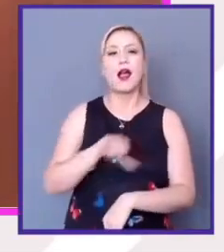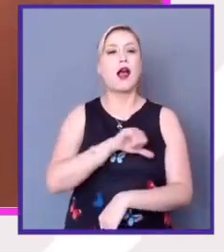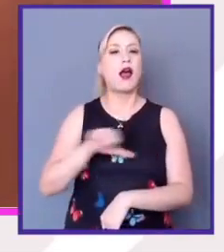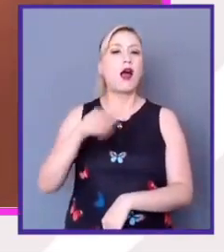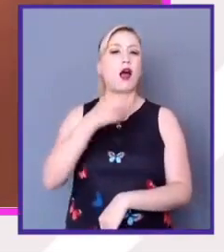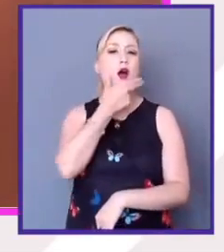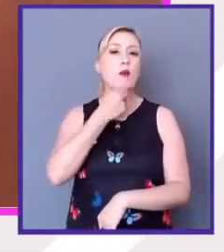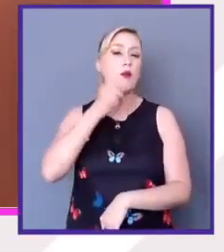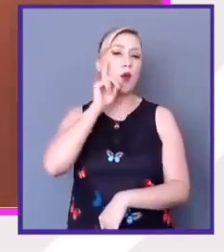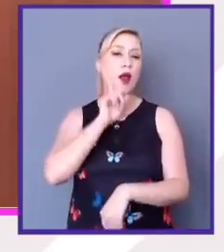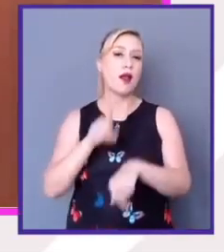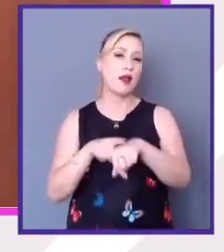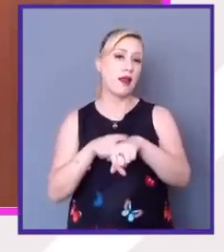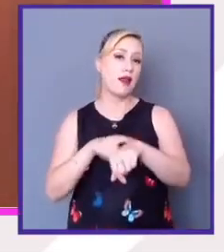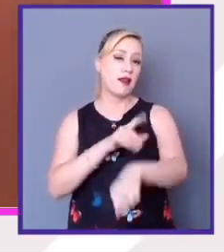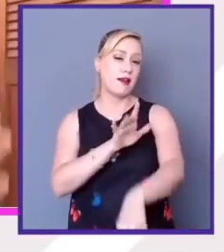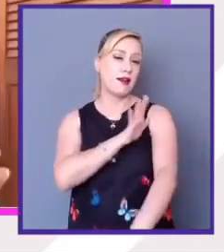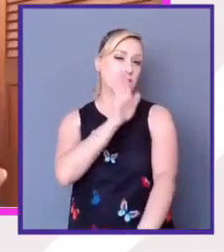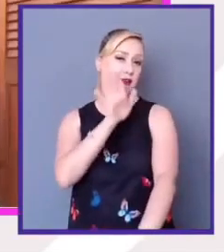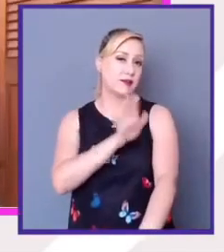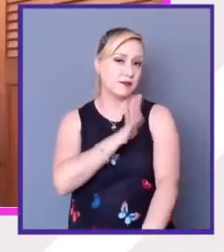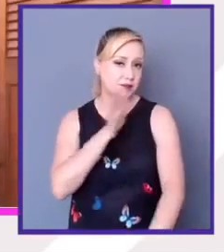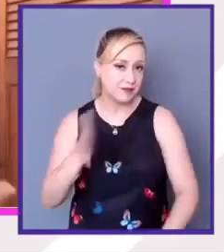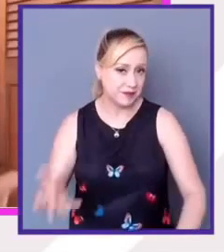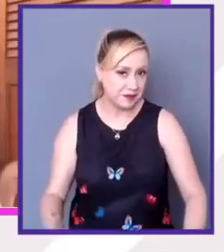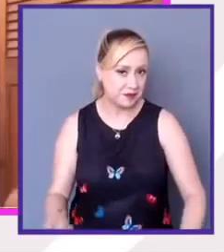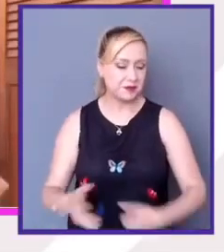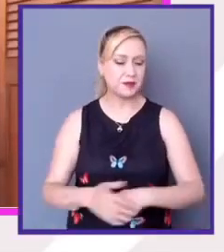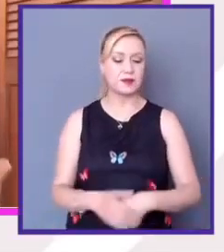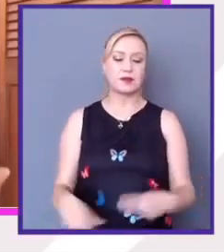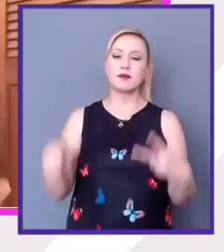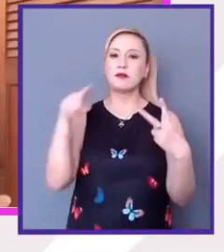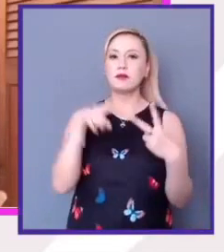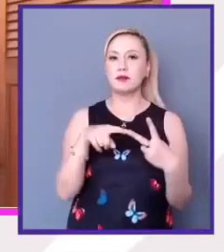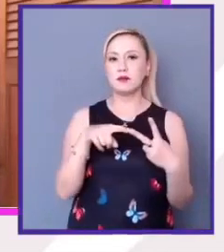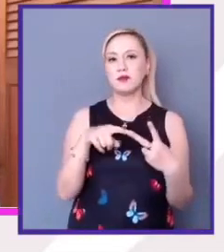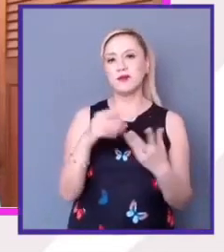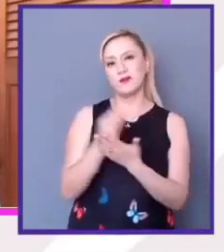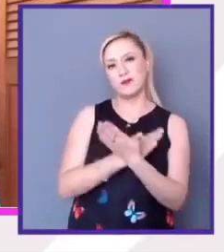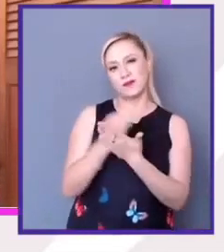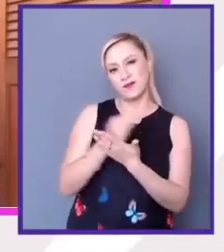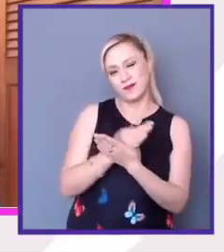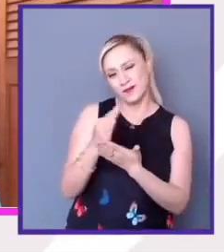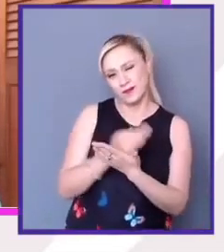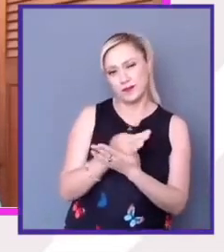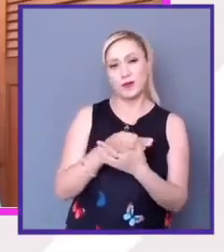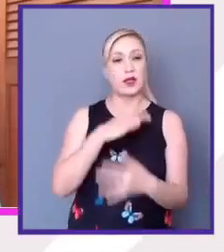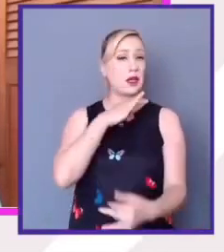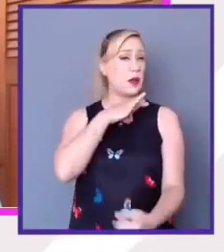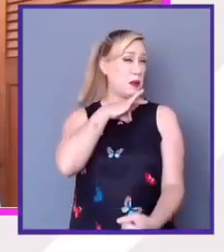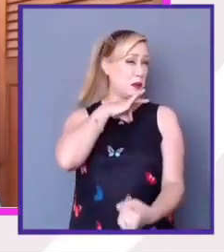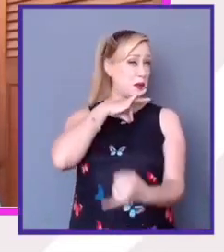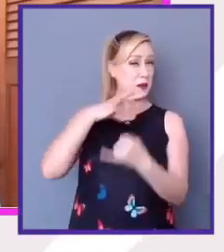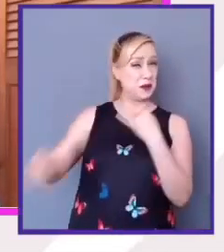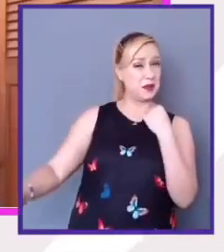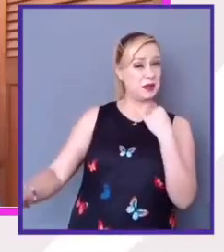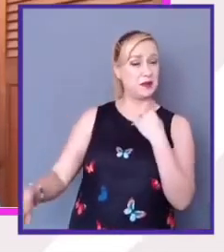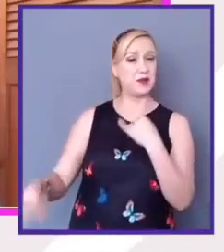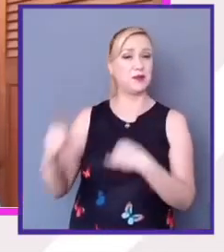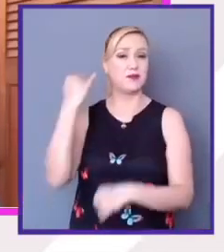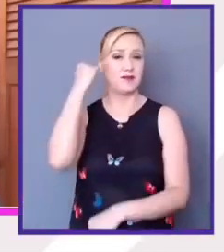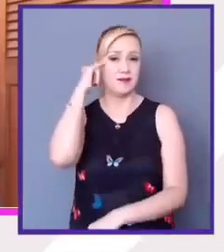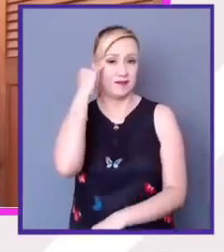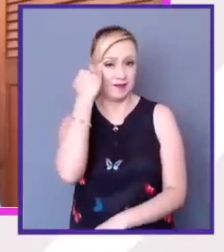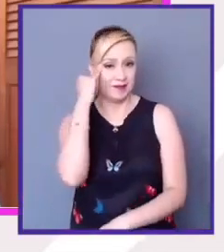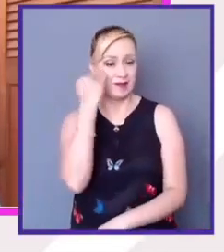mujeres, de tono de piel más claro, ¿no? Y en segundo lugar, personas de tono de piel moreno, y en el último lugar, personas indígenas, mujeres